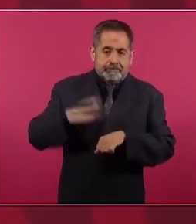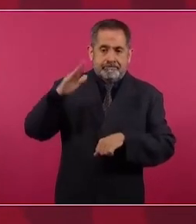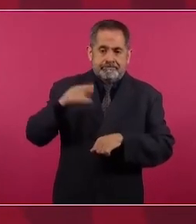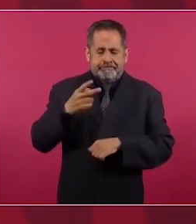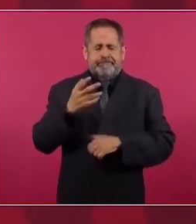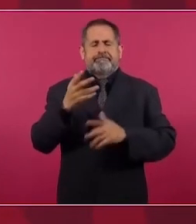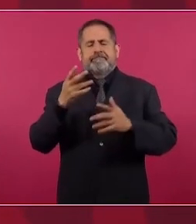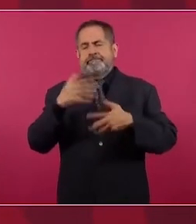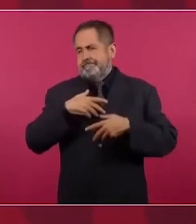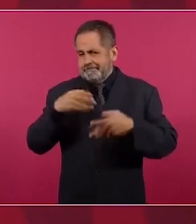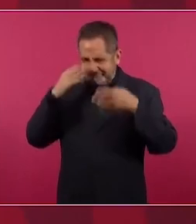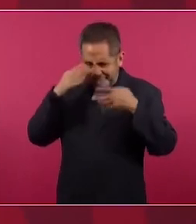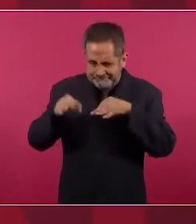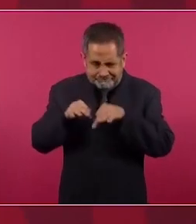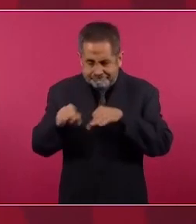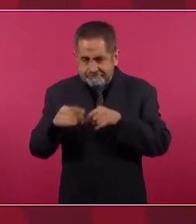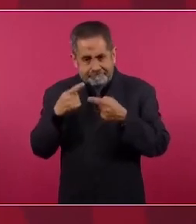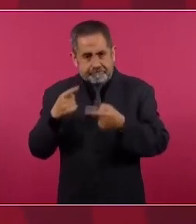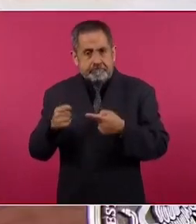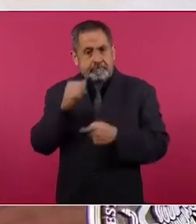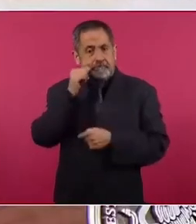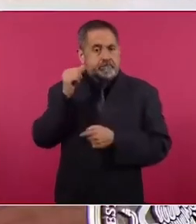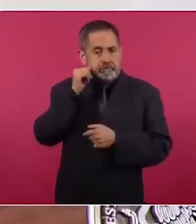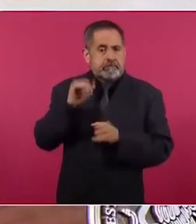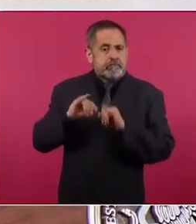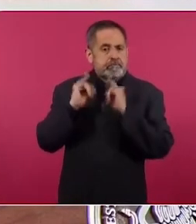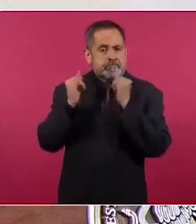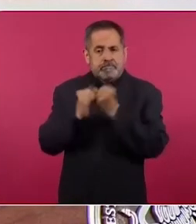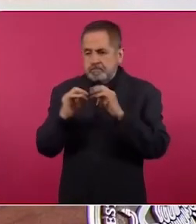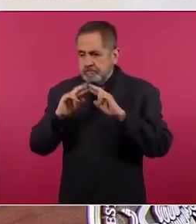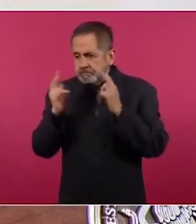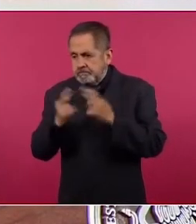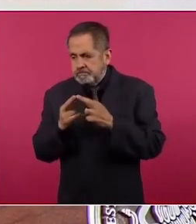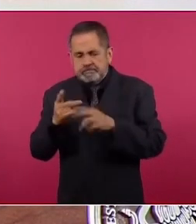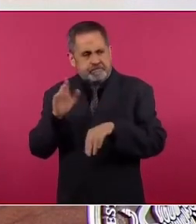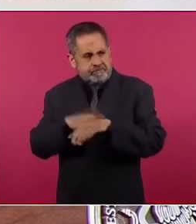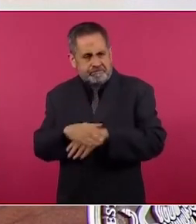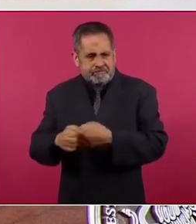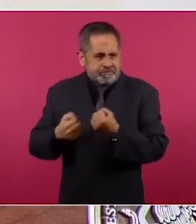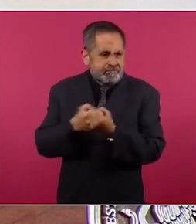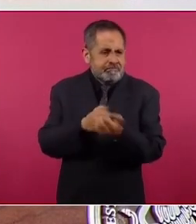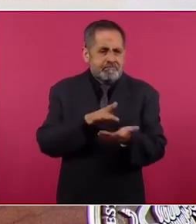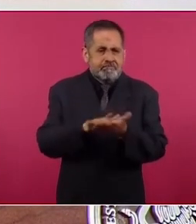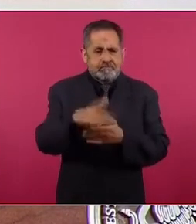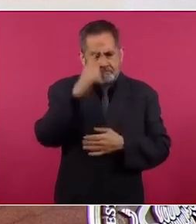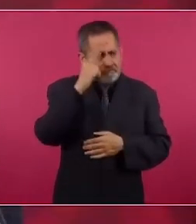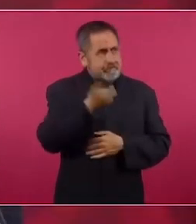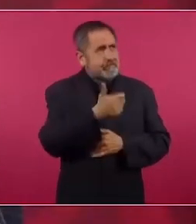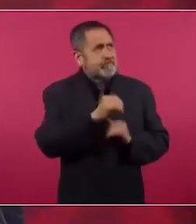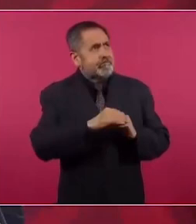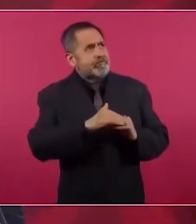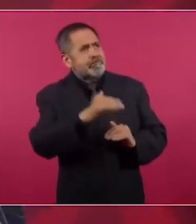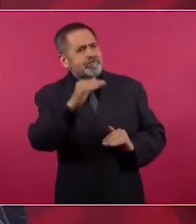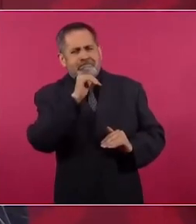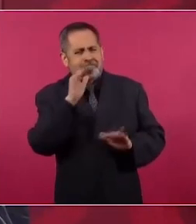Ayer tuve una reunión para eso, vamos a reforzar el plan antiinflacionario, en eso